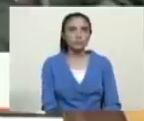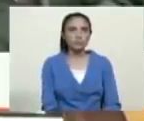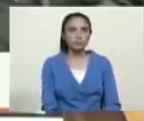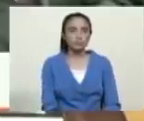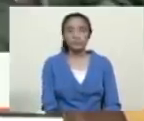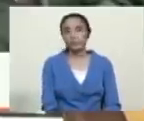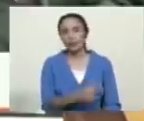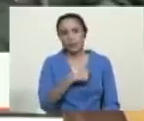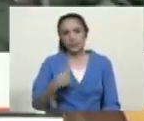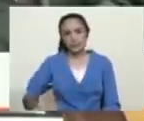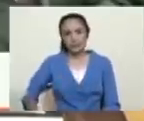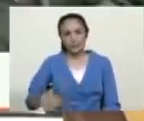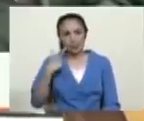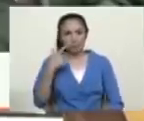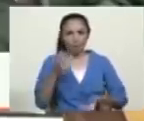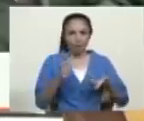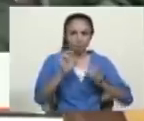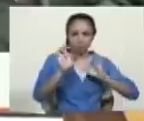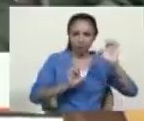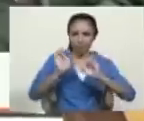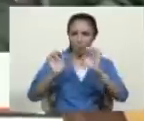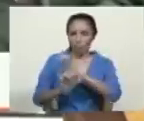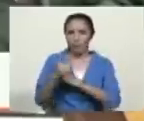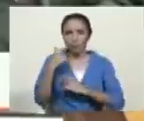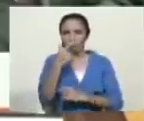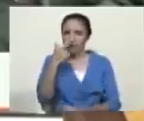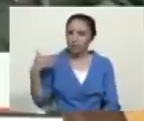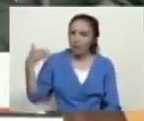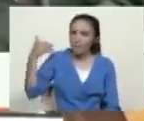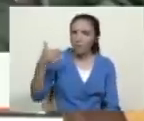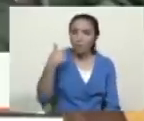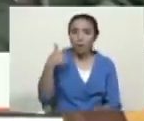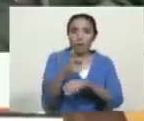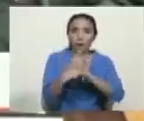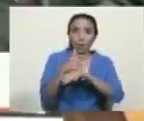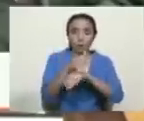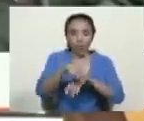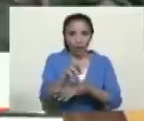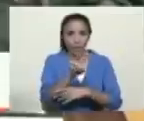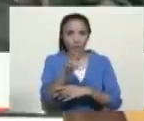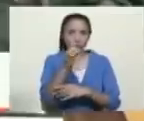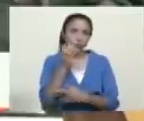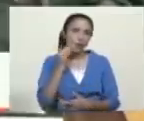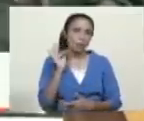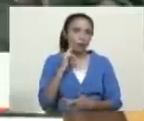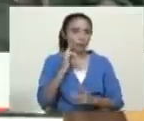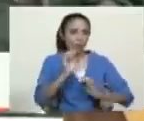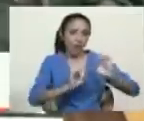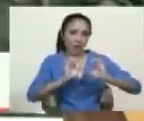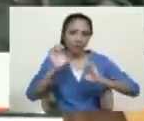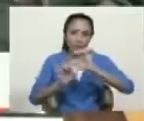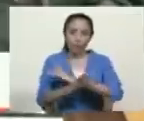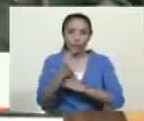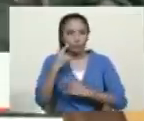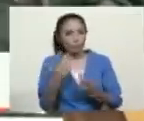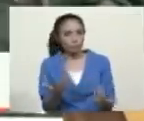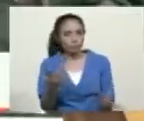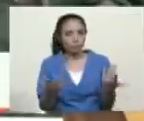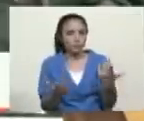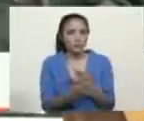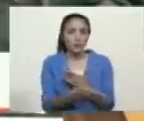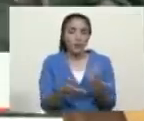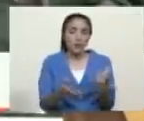China observa que en tiempos recientes el gobierno venezolano ha ejercido